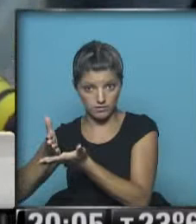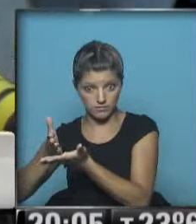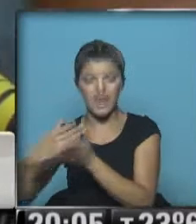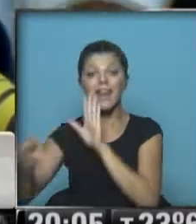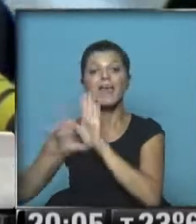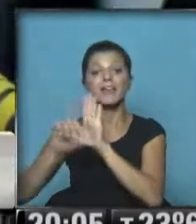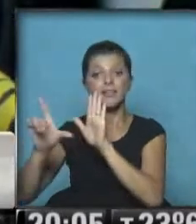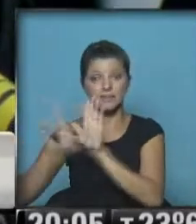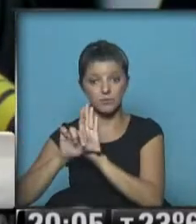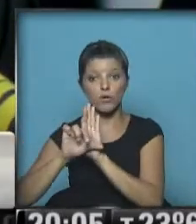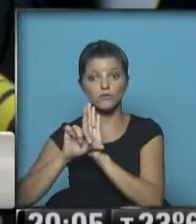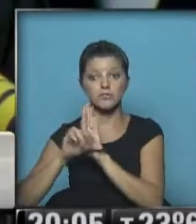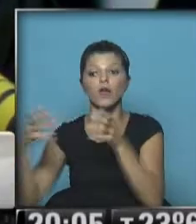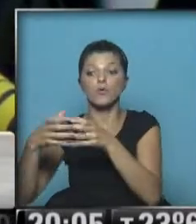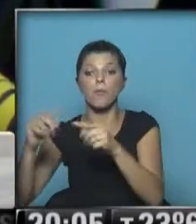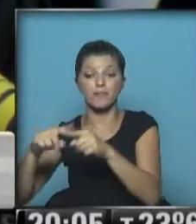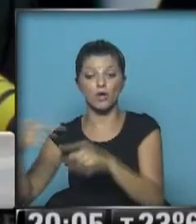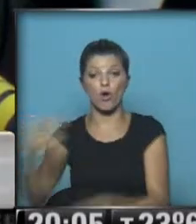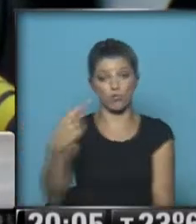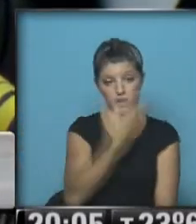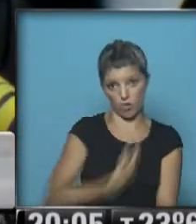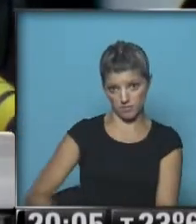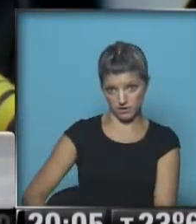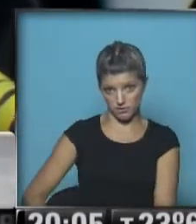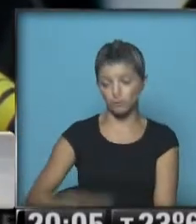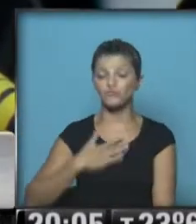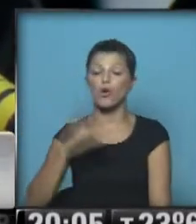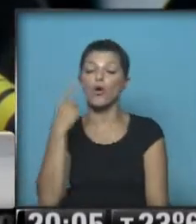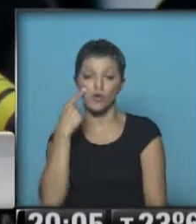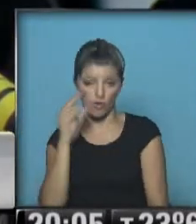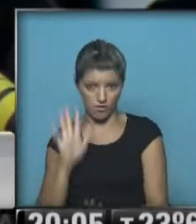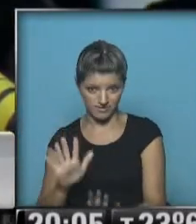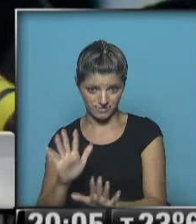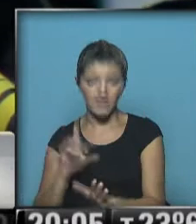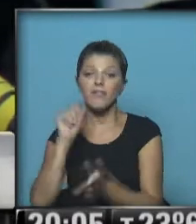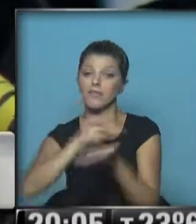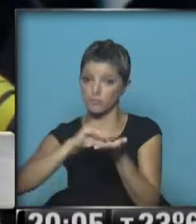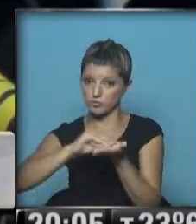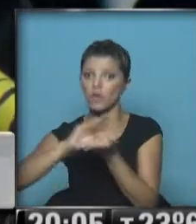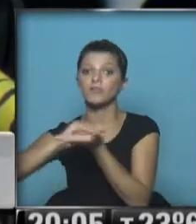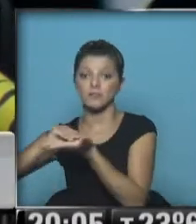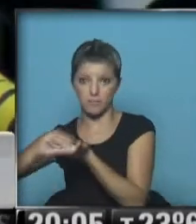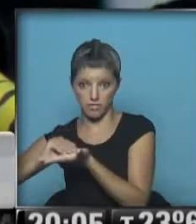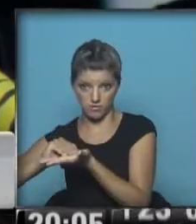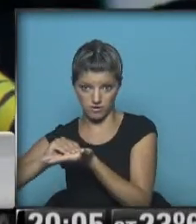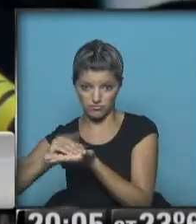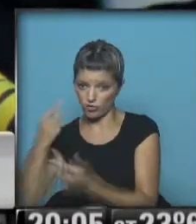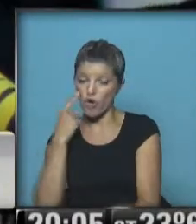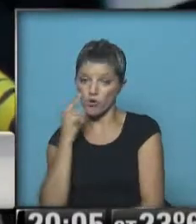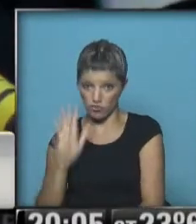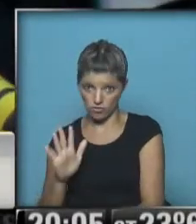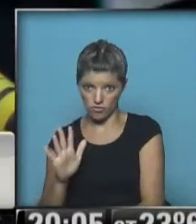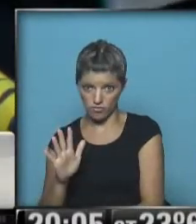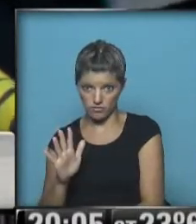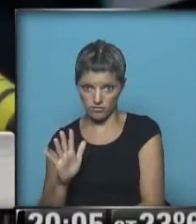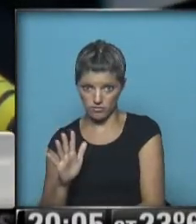de la oposición de la cámara de senadores y cámara de diputados y que está teniendo